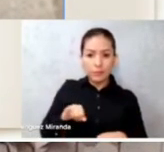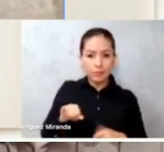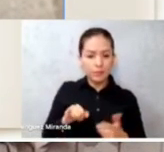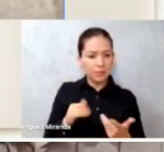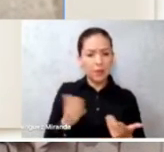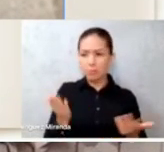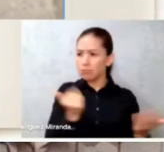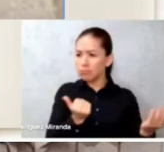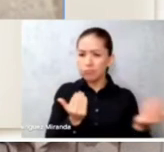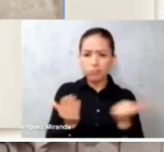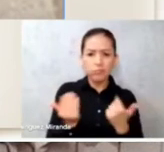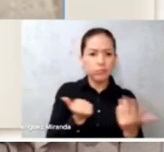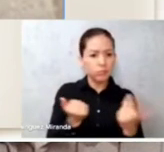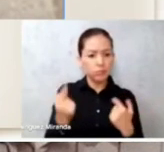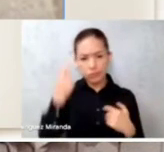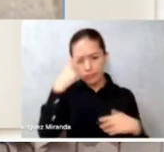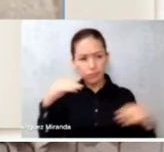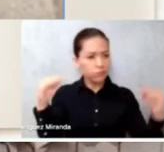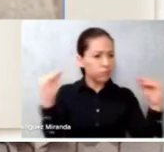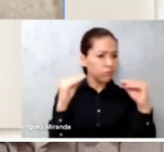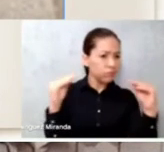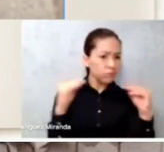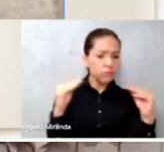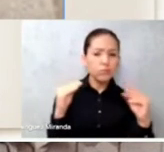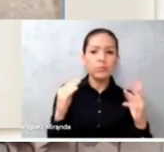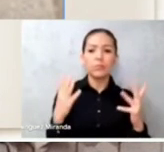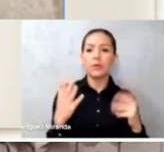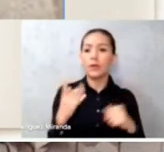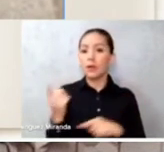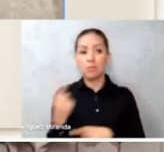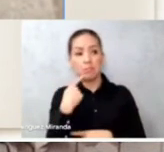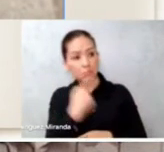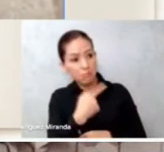ocasiones en audiencias de alegatos a solicitud de partes.